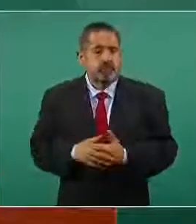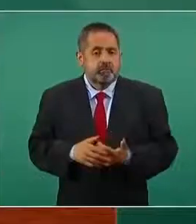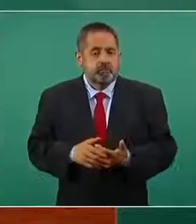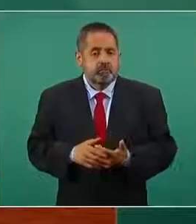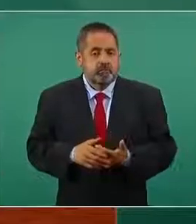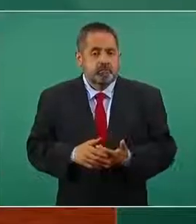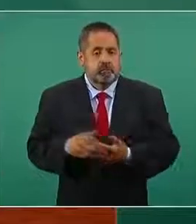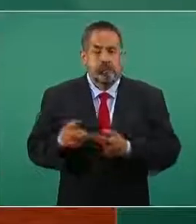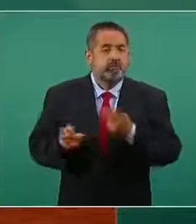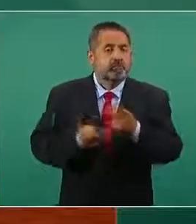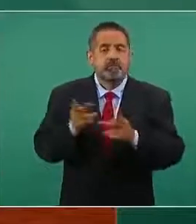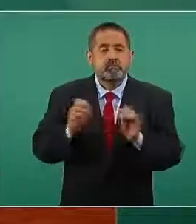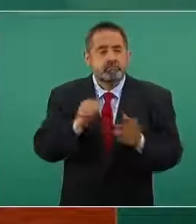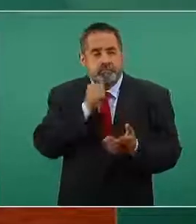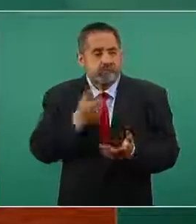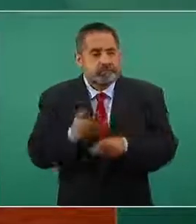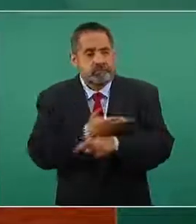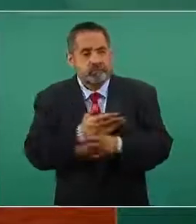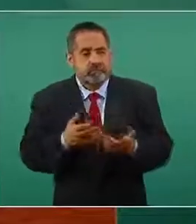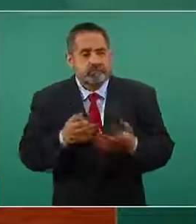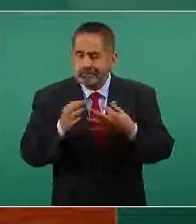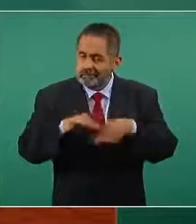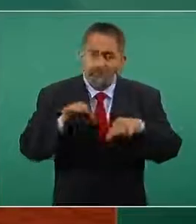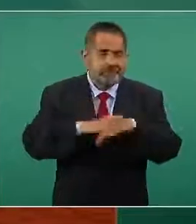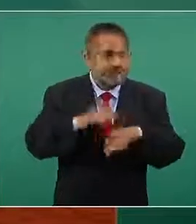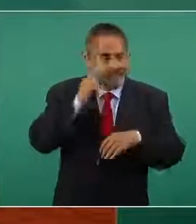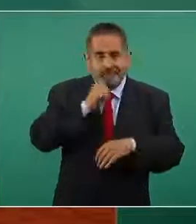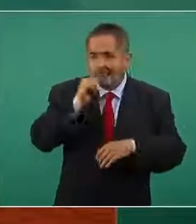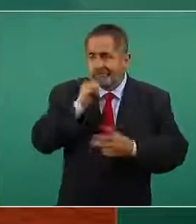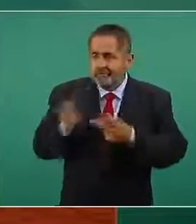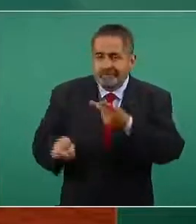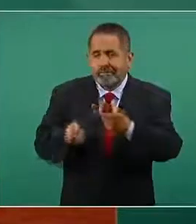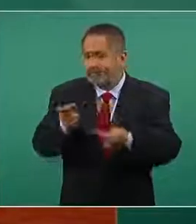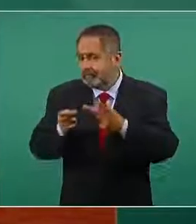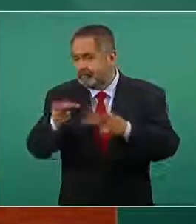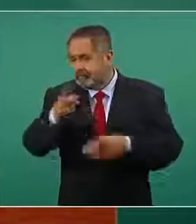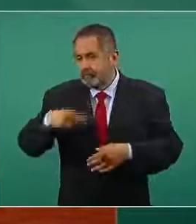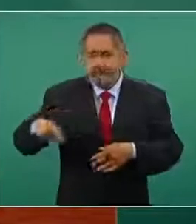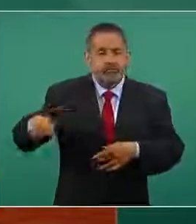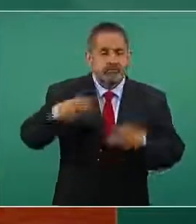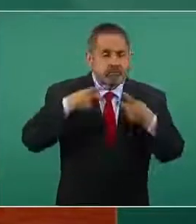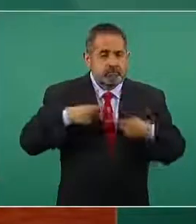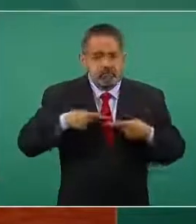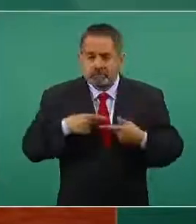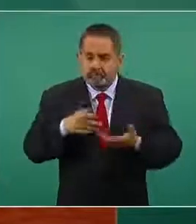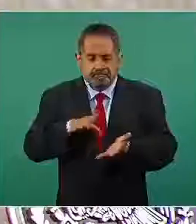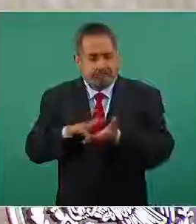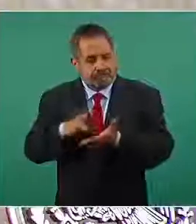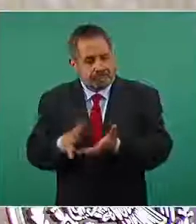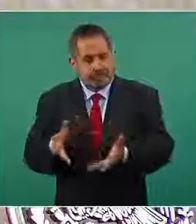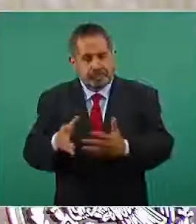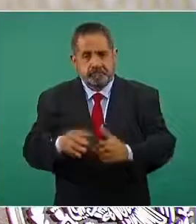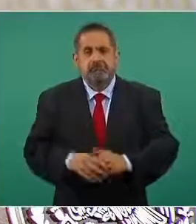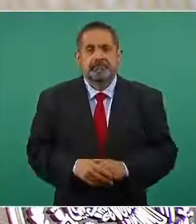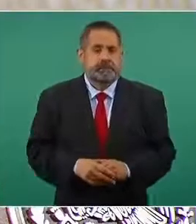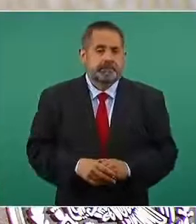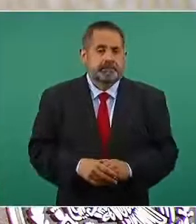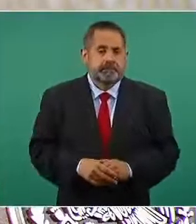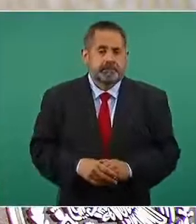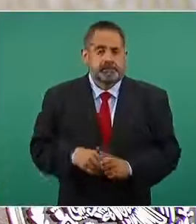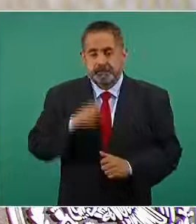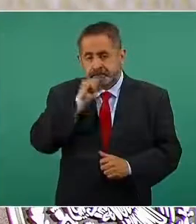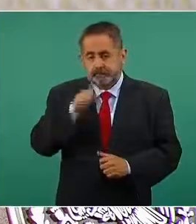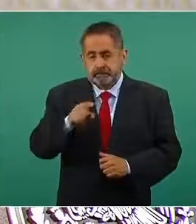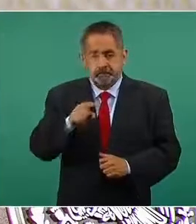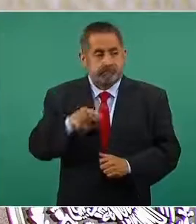las consultas. Muy importante hacer las consultas, las cuales también estamos empujando. Que